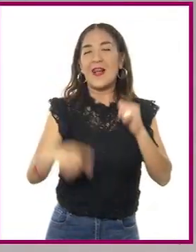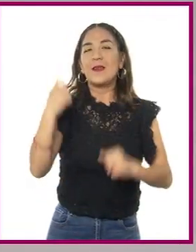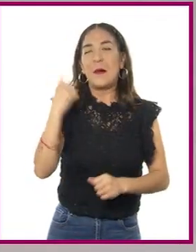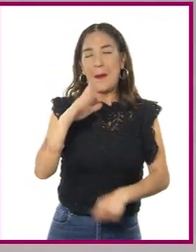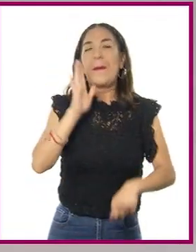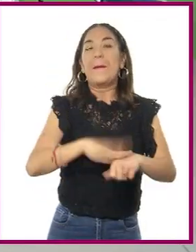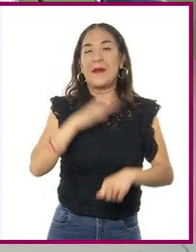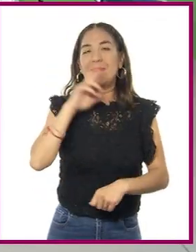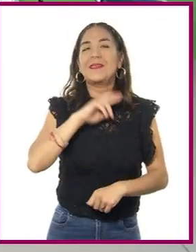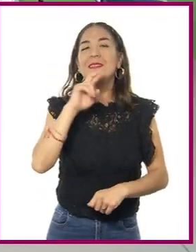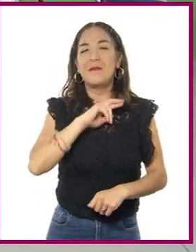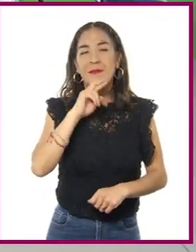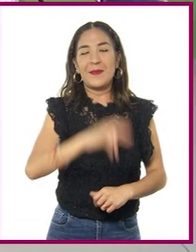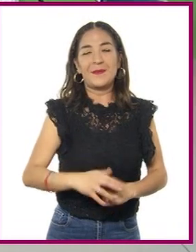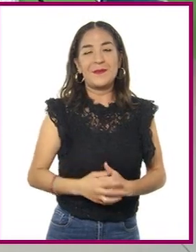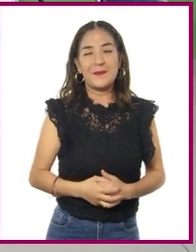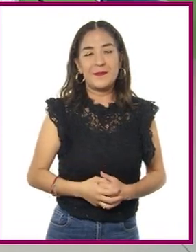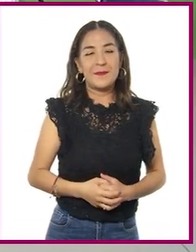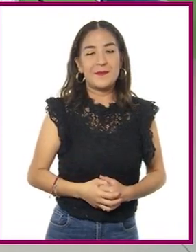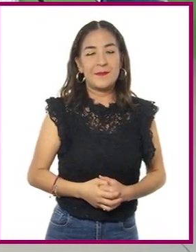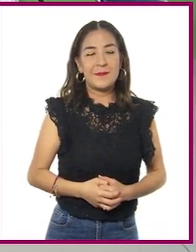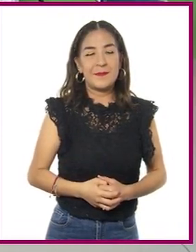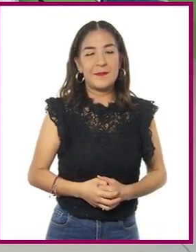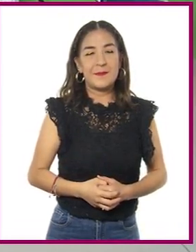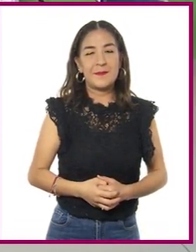más rápido.